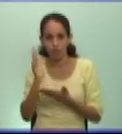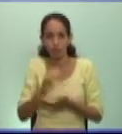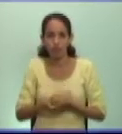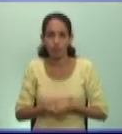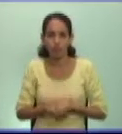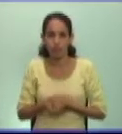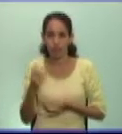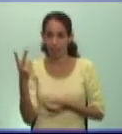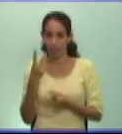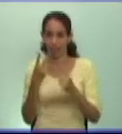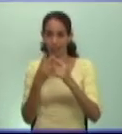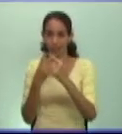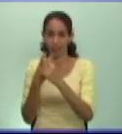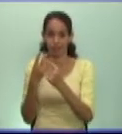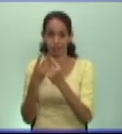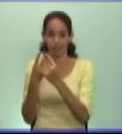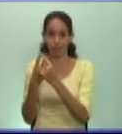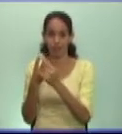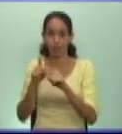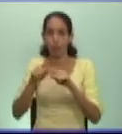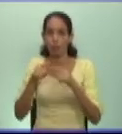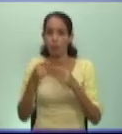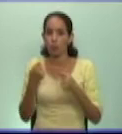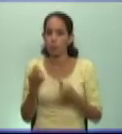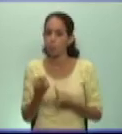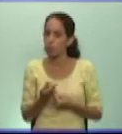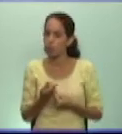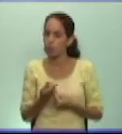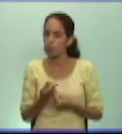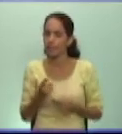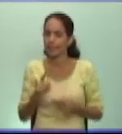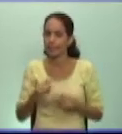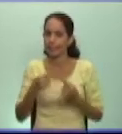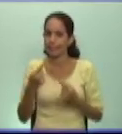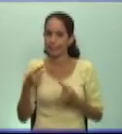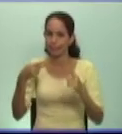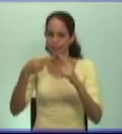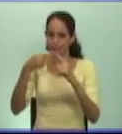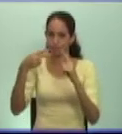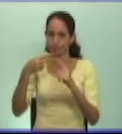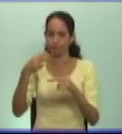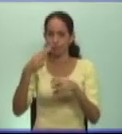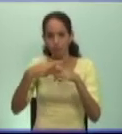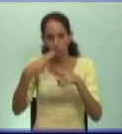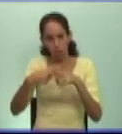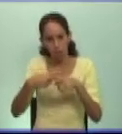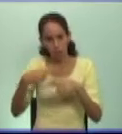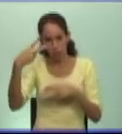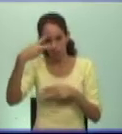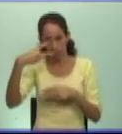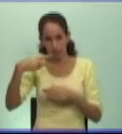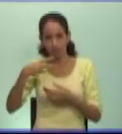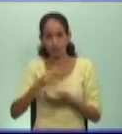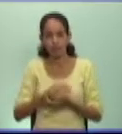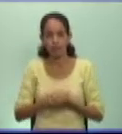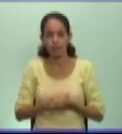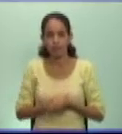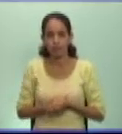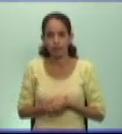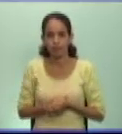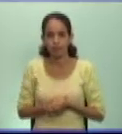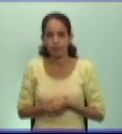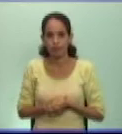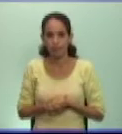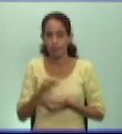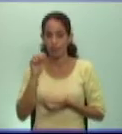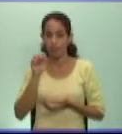El Salvador, porque hay dos grandes figuras, Augusto César Sandino y Farabundo Martí, que son la representación de este